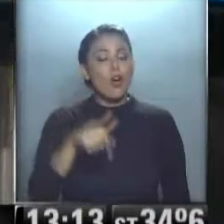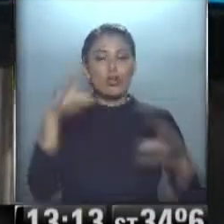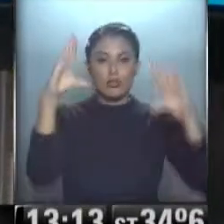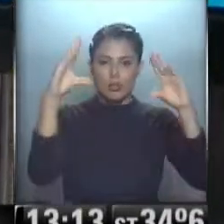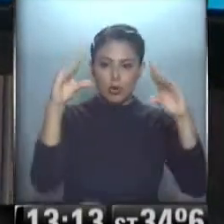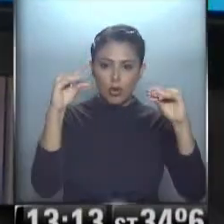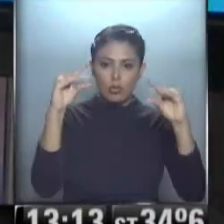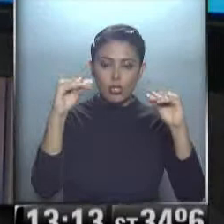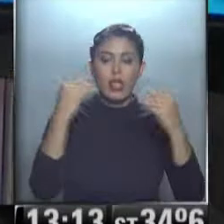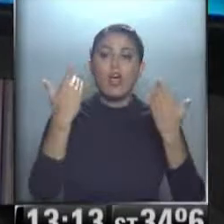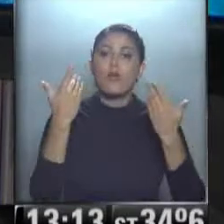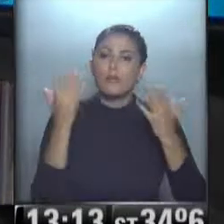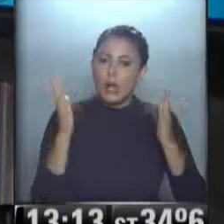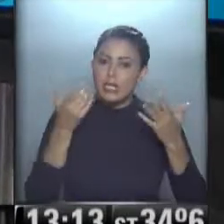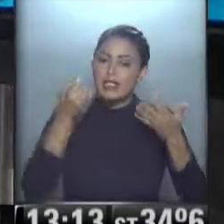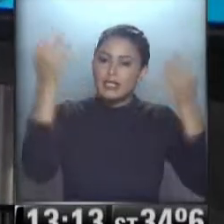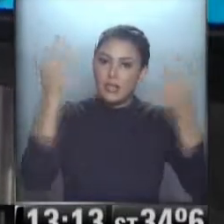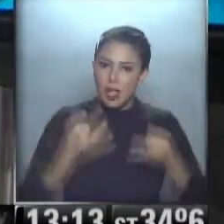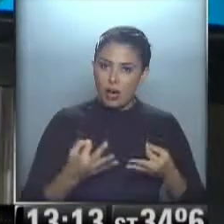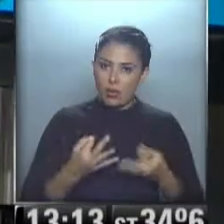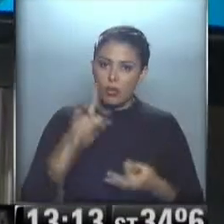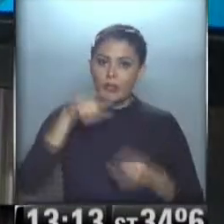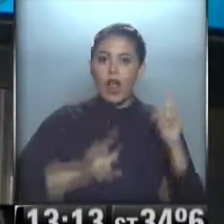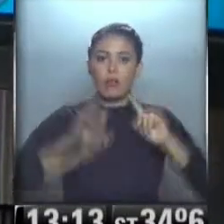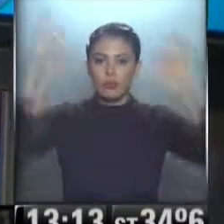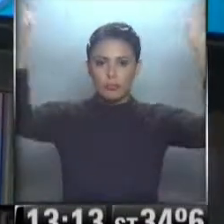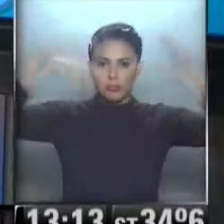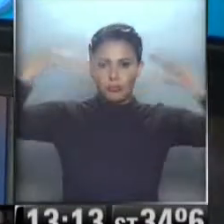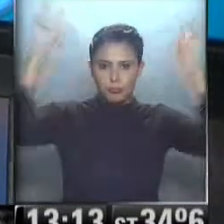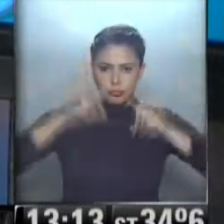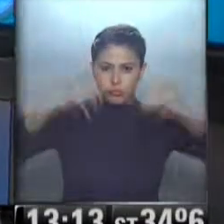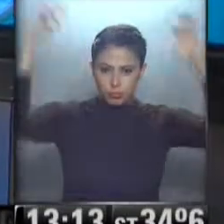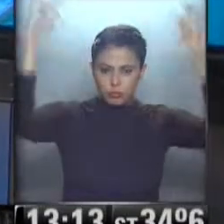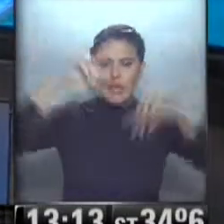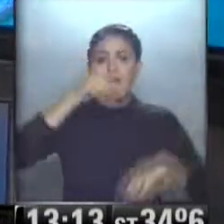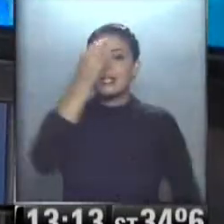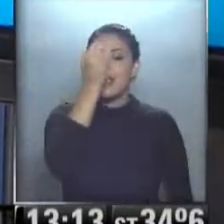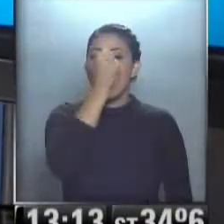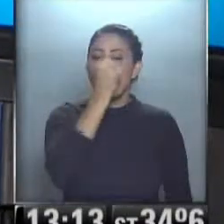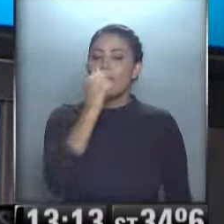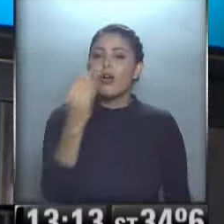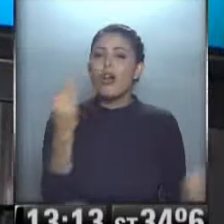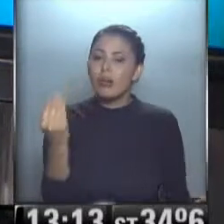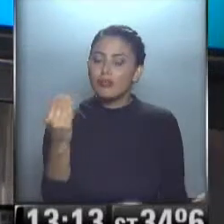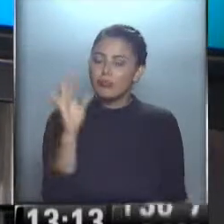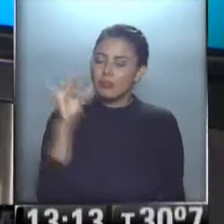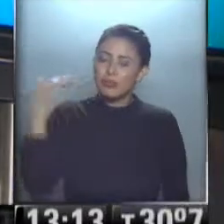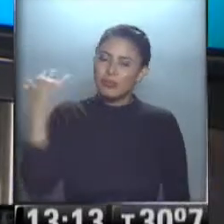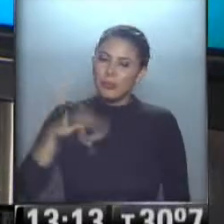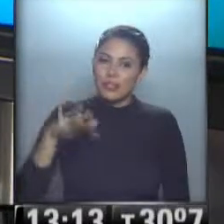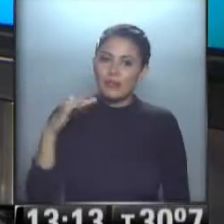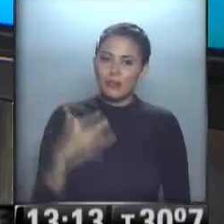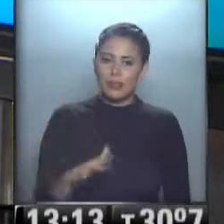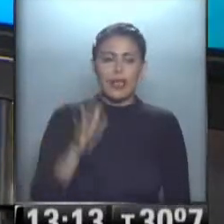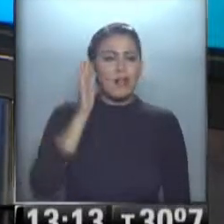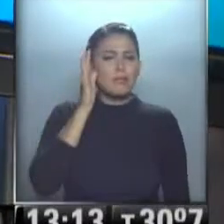noche salta la probabilidad que se produzcan algunas tormentas. Y el fin de semana, complicadísimo,